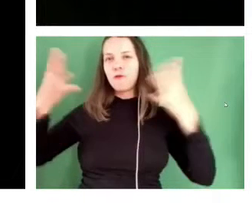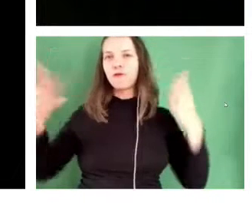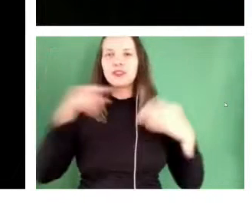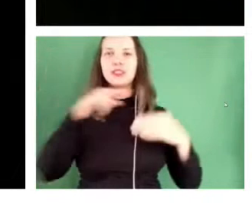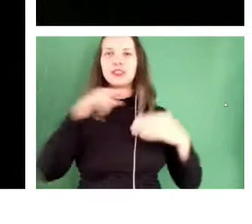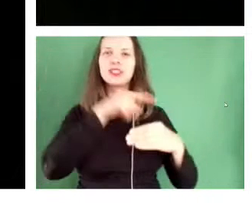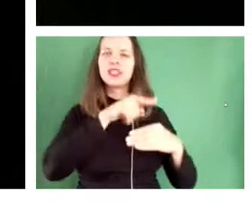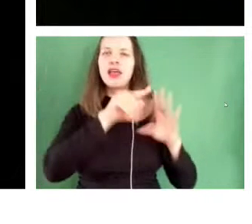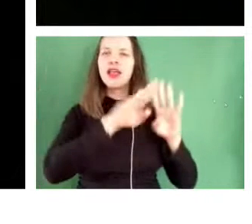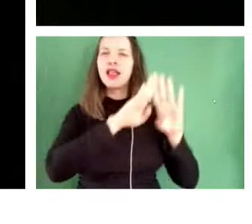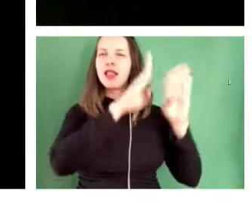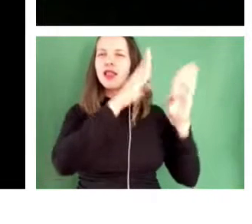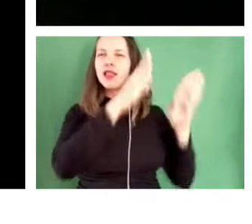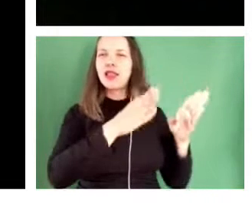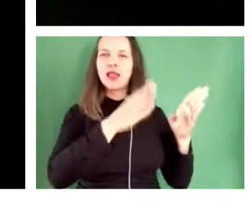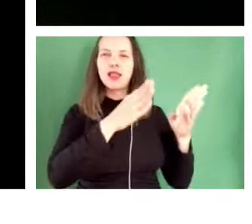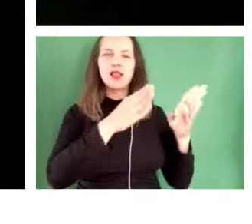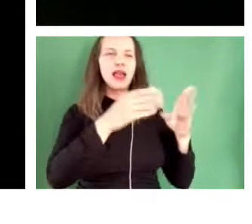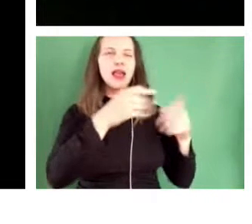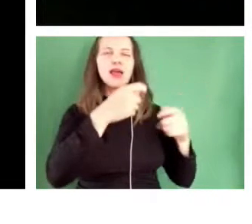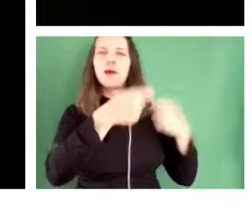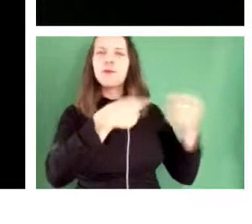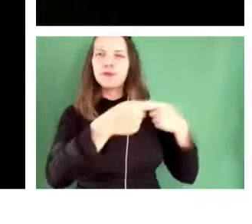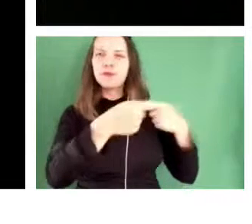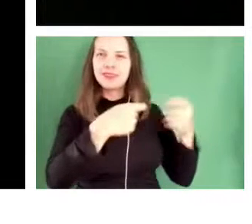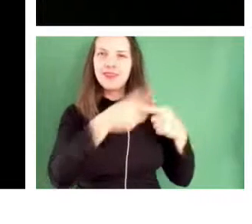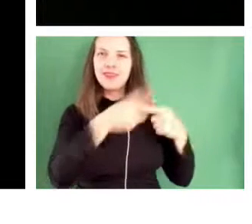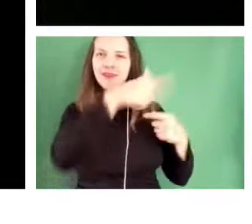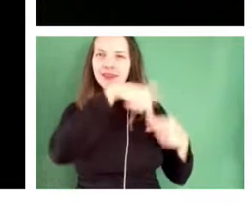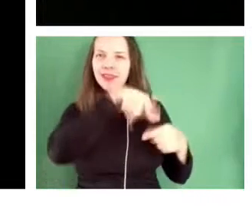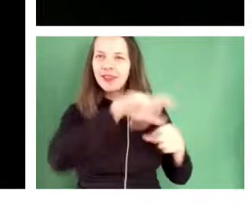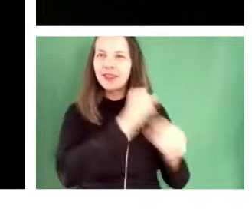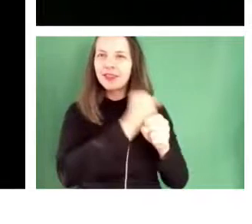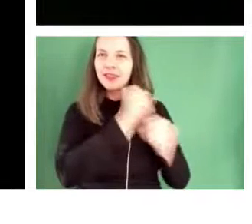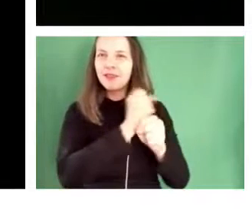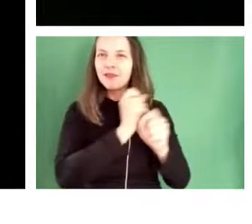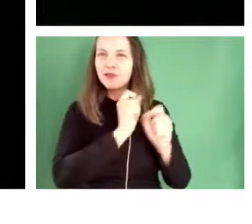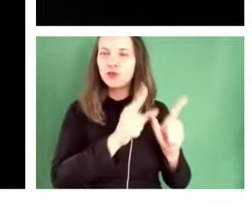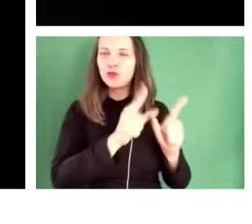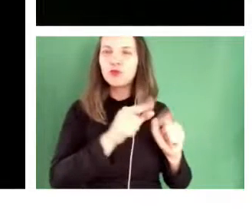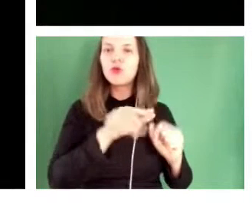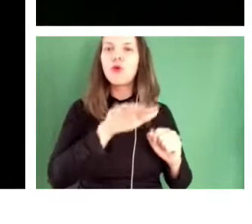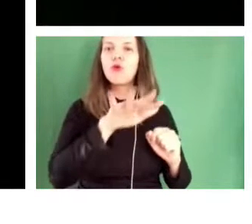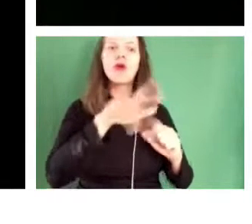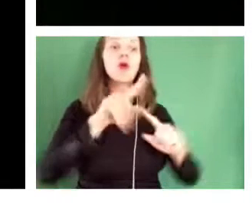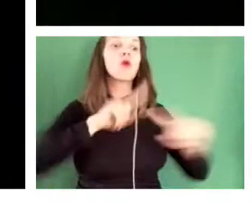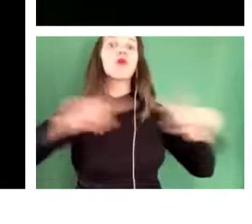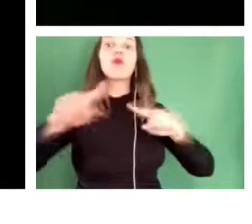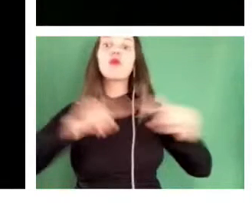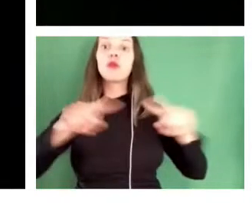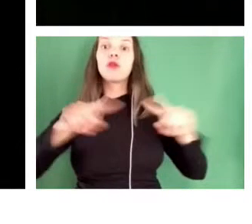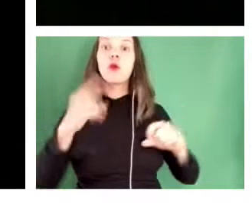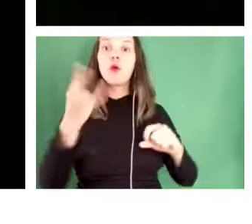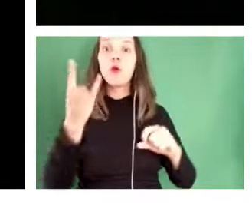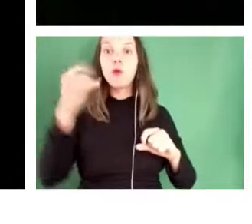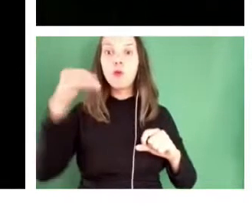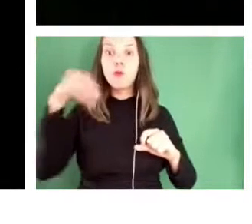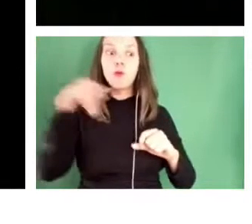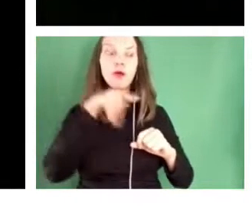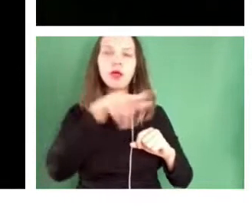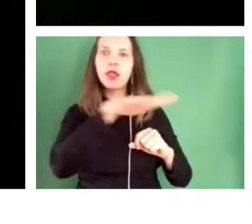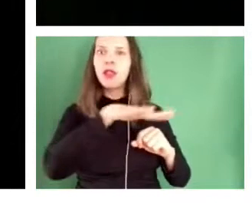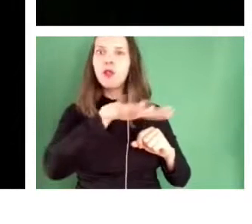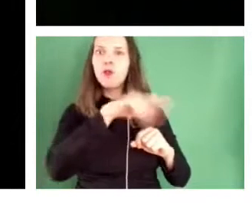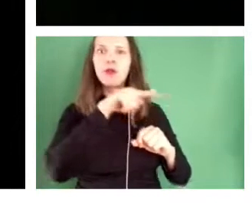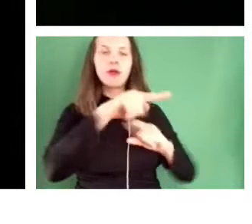es de Lima, es nuestro coordinador de la red AUM y tiene alguna serie de intervenciones permanentes sobre las